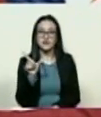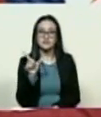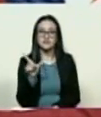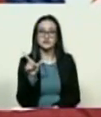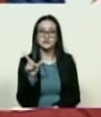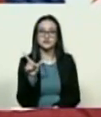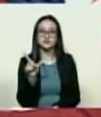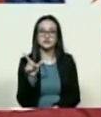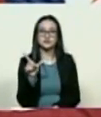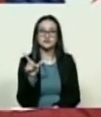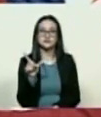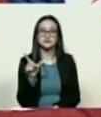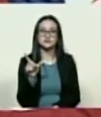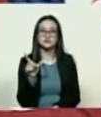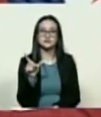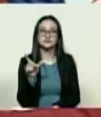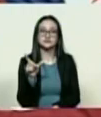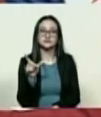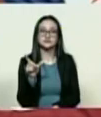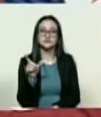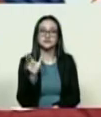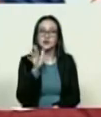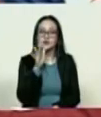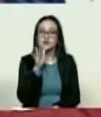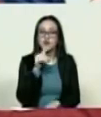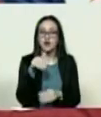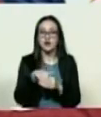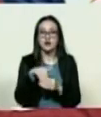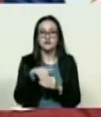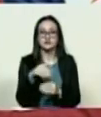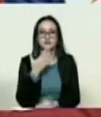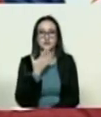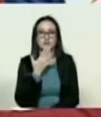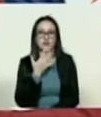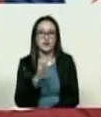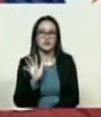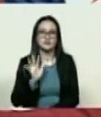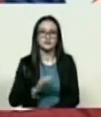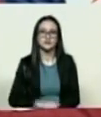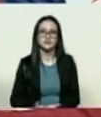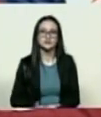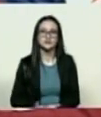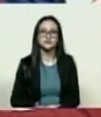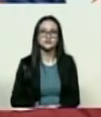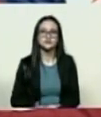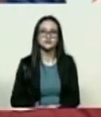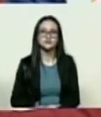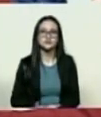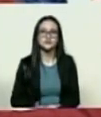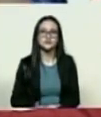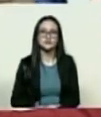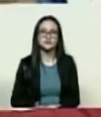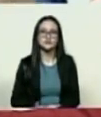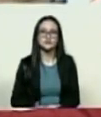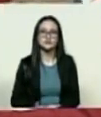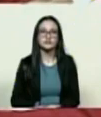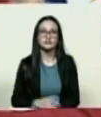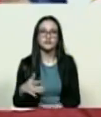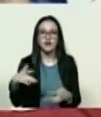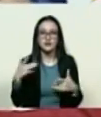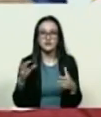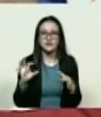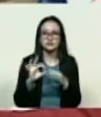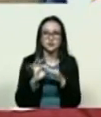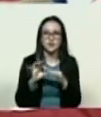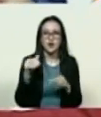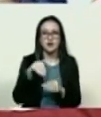en épocas que no hay elecciones. Por ejemplo, actividad conexa a las elecciones, pero que es un registro